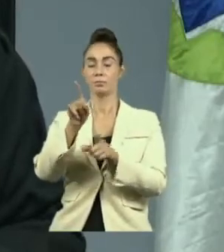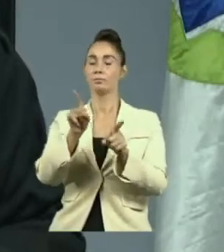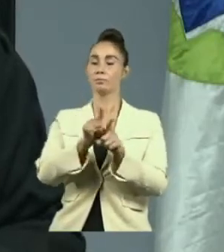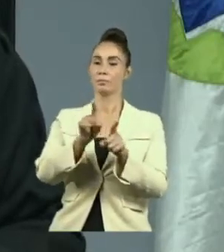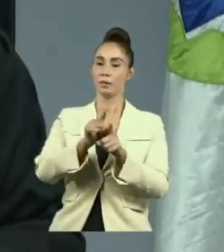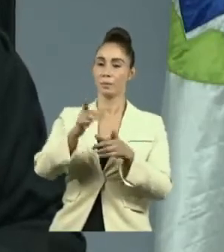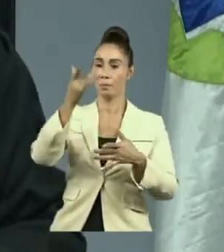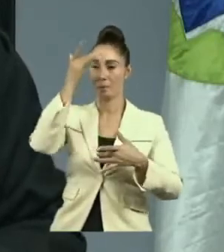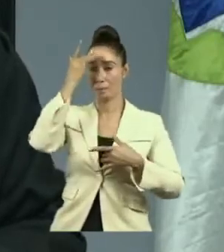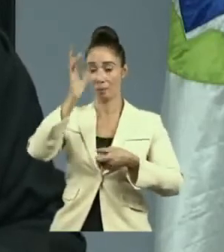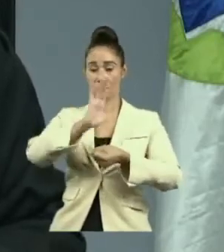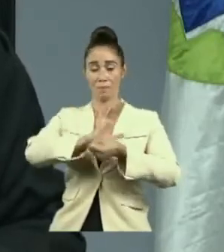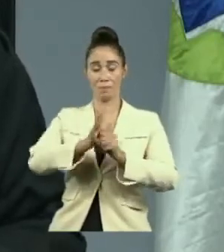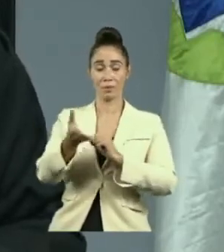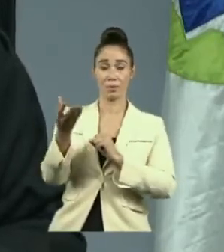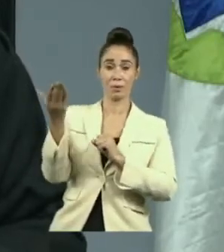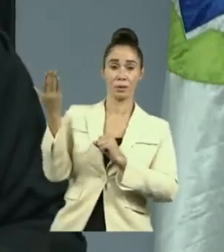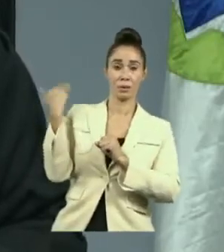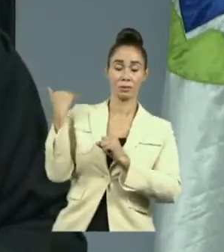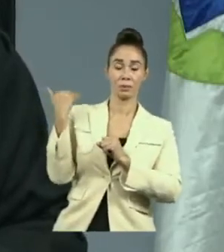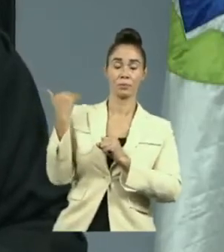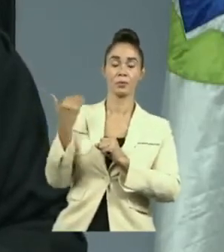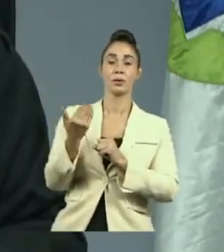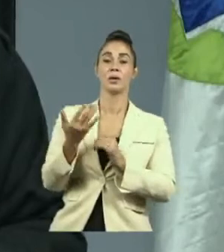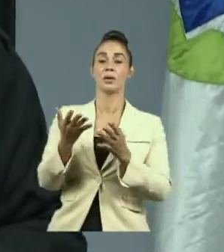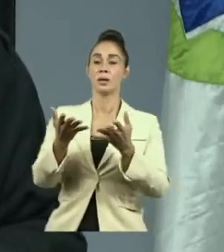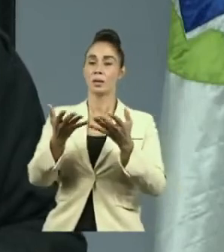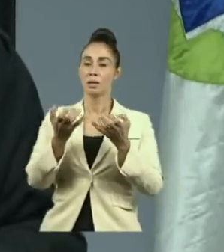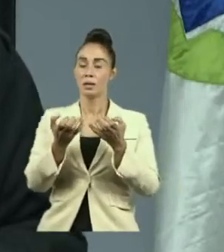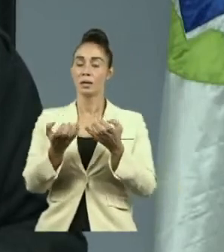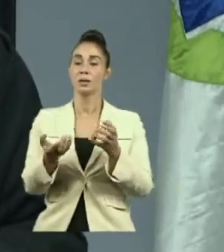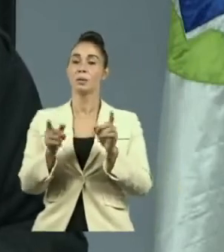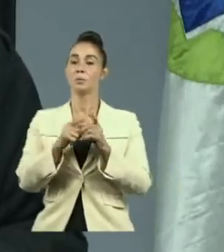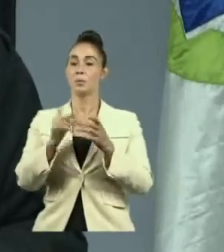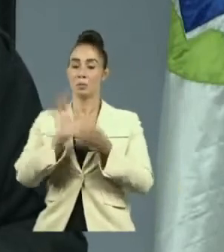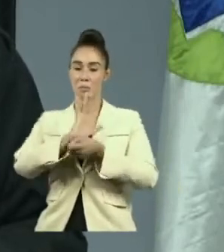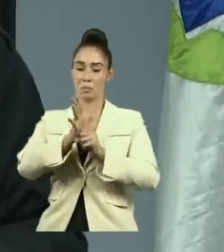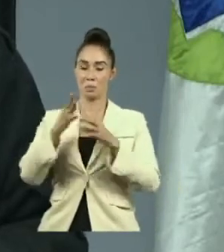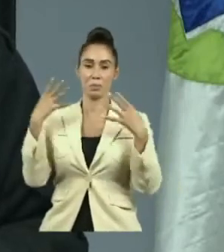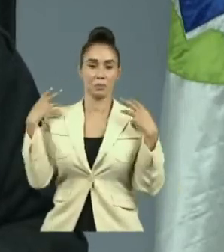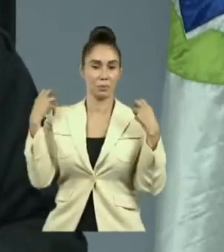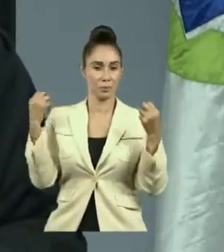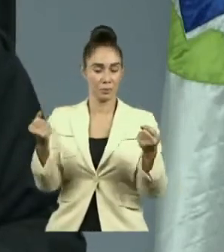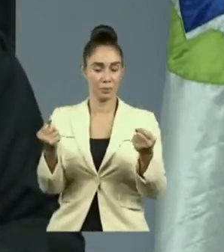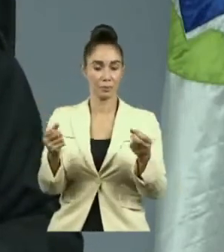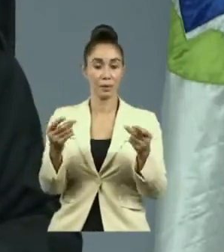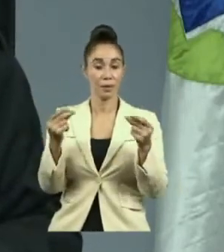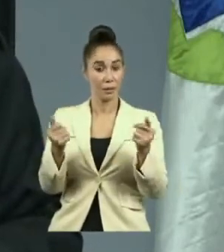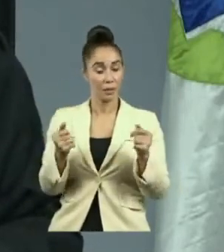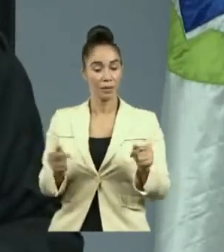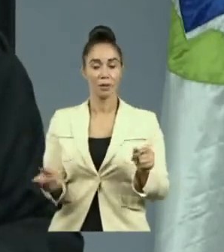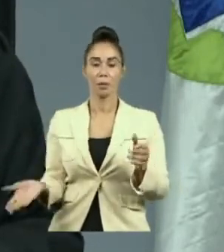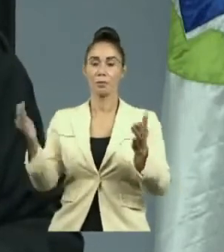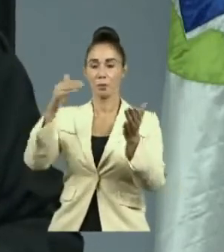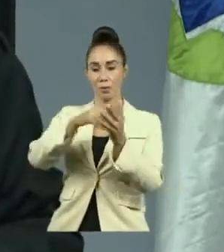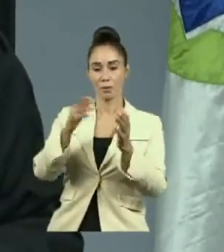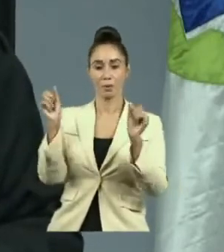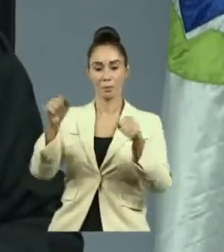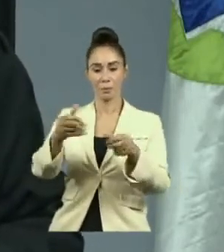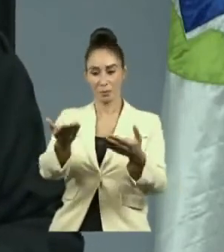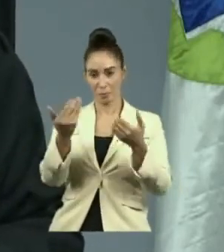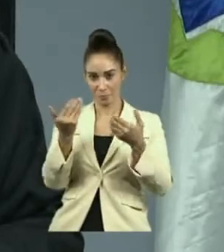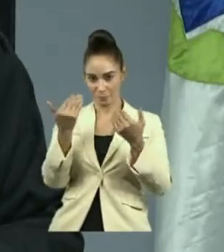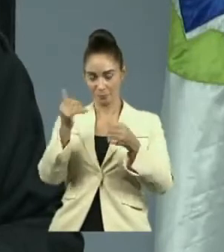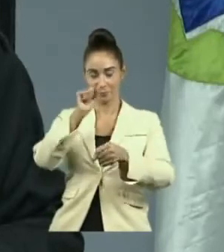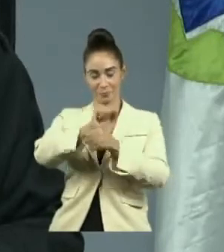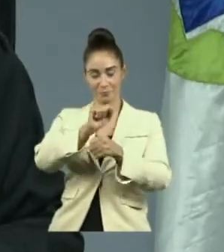nuestro apoyo y esperanza de reintegración rápida a las labores de trabajo